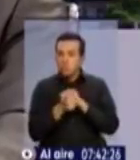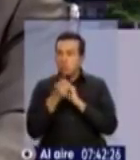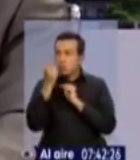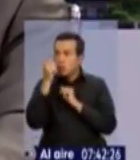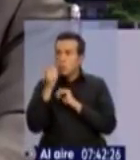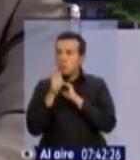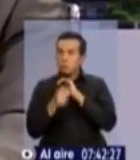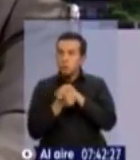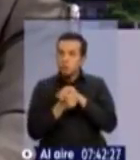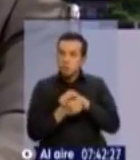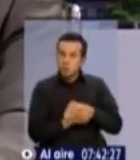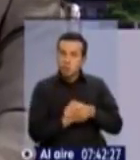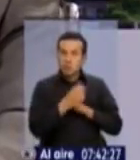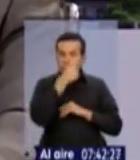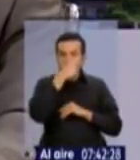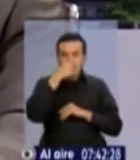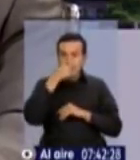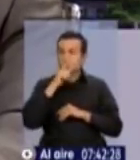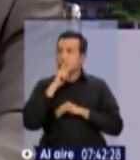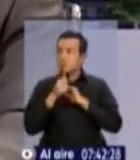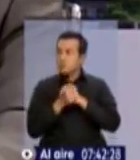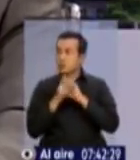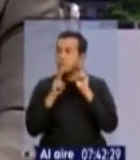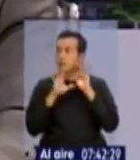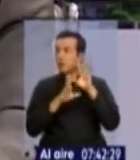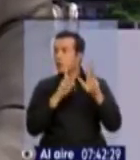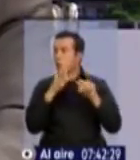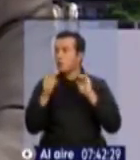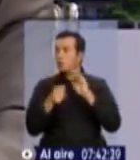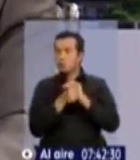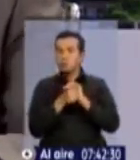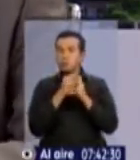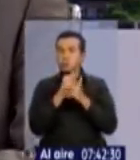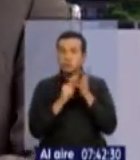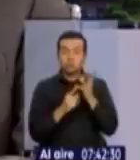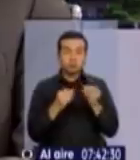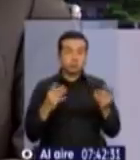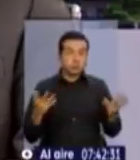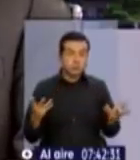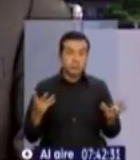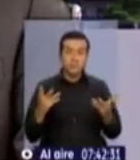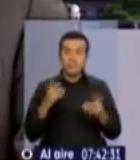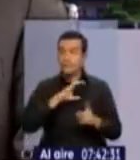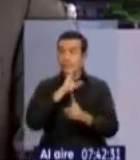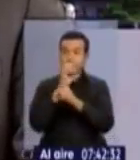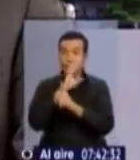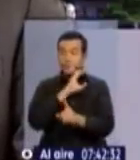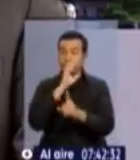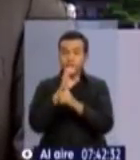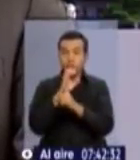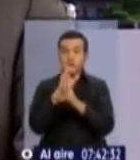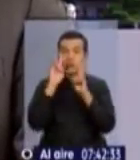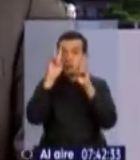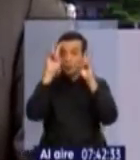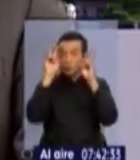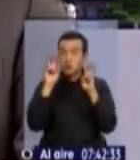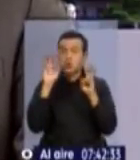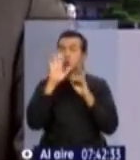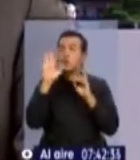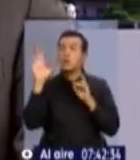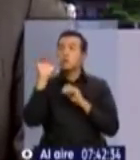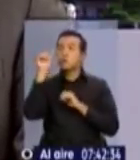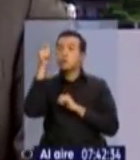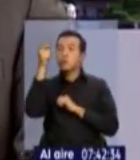vinculadas con el narcotráfico con temas de corrupción o lo que se ha criticado tanto digamos en los últimos años que es el mantener los capitales de en